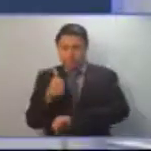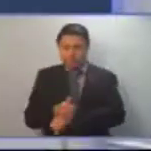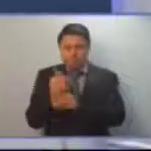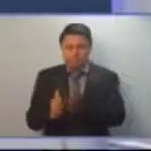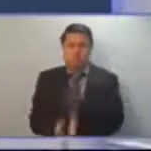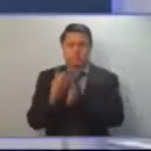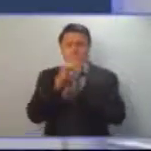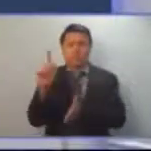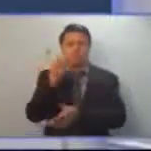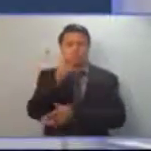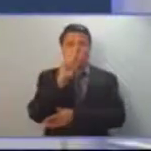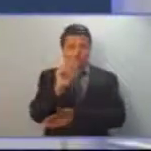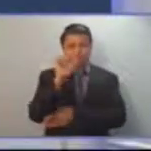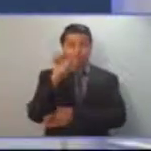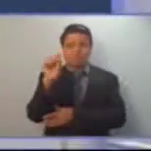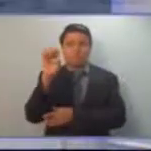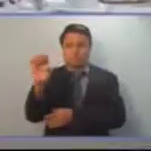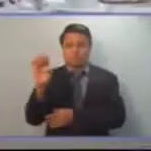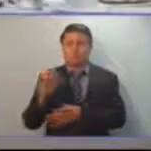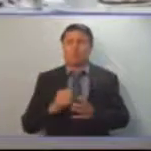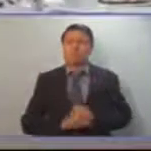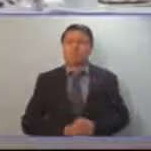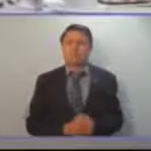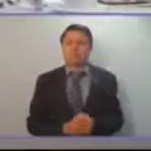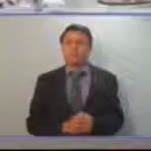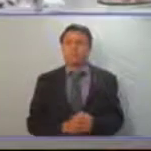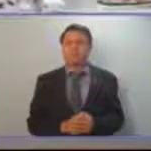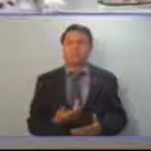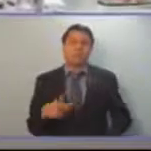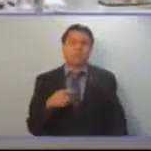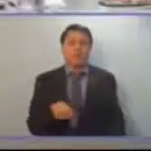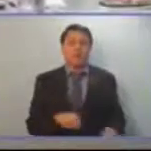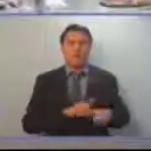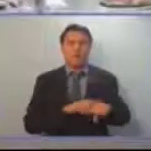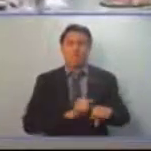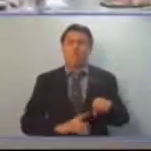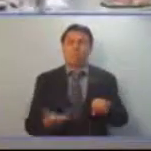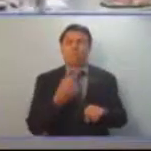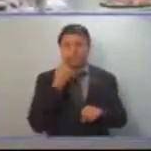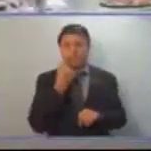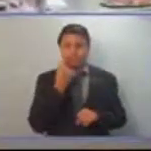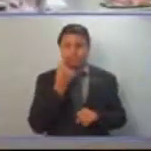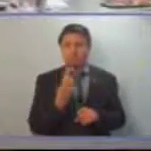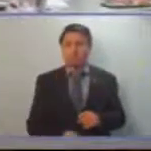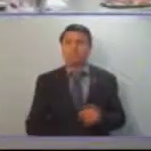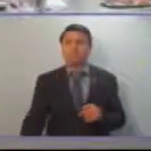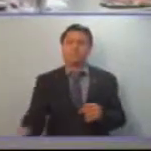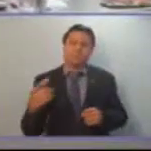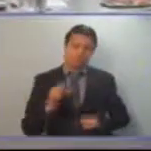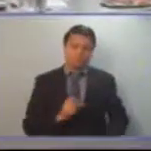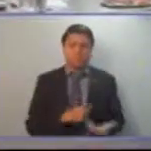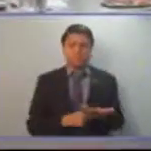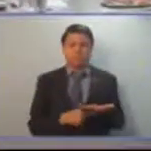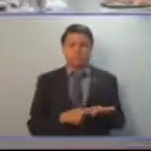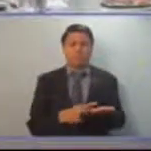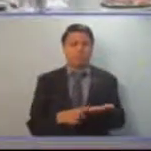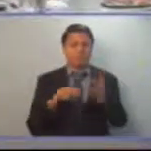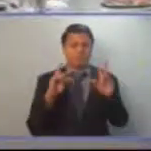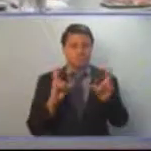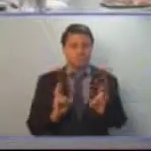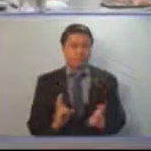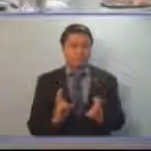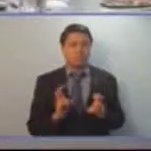máxima autoridad en materia electoral, algo que en este momento estamos viendo trastocar por decisiones de la Sala